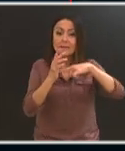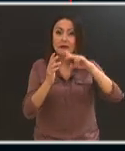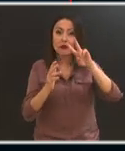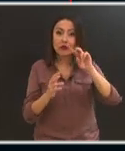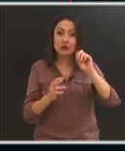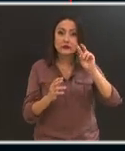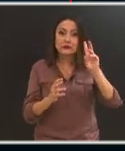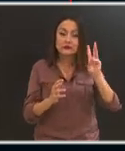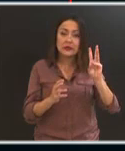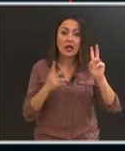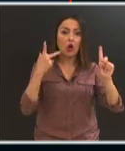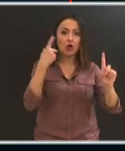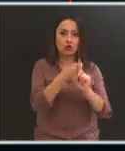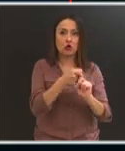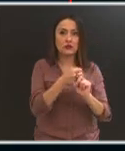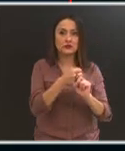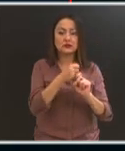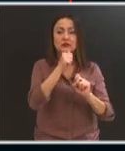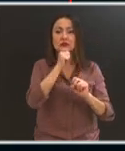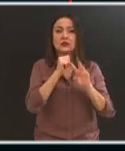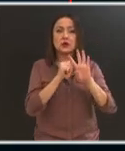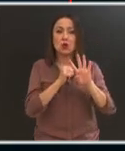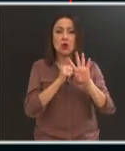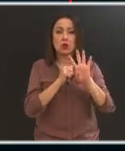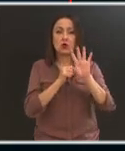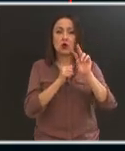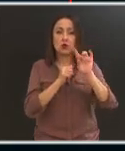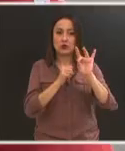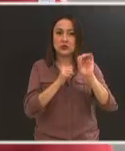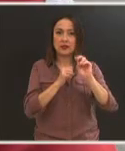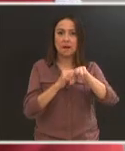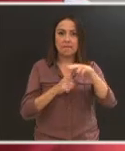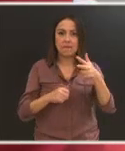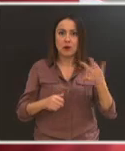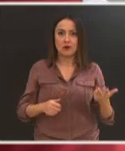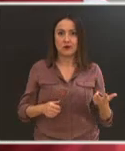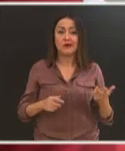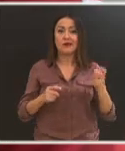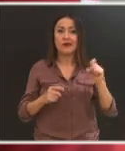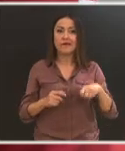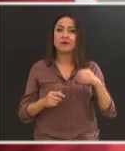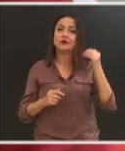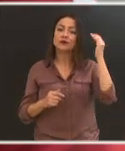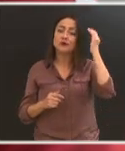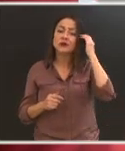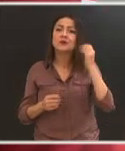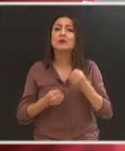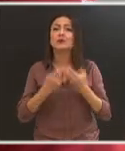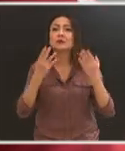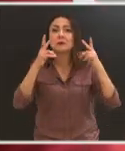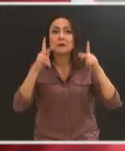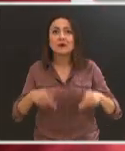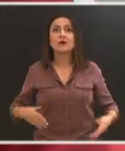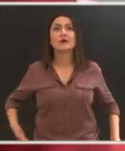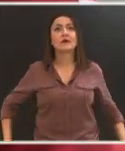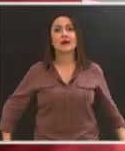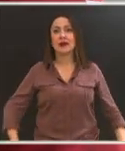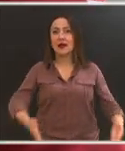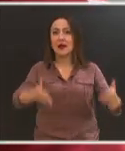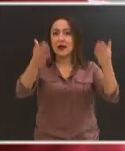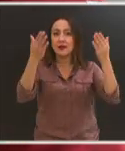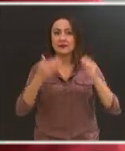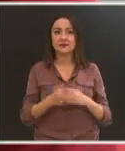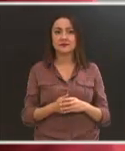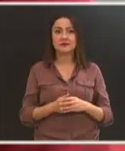a colisiones y 480 a vuelcos. Tenemos que tomar conciencia de que hay muchas personas en la vía pública que lo